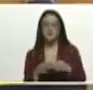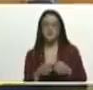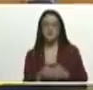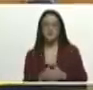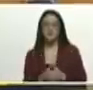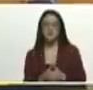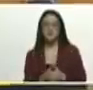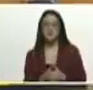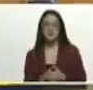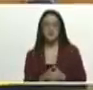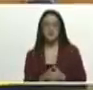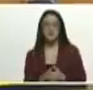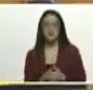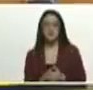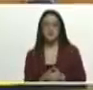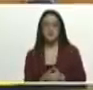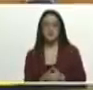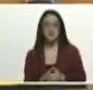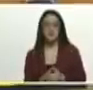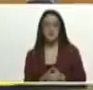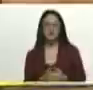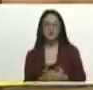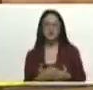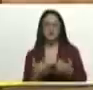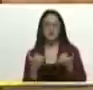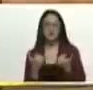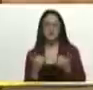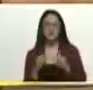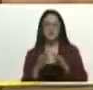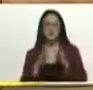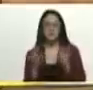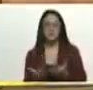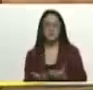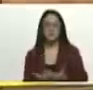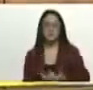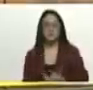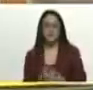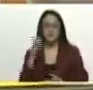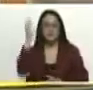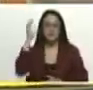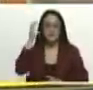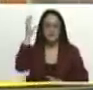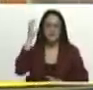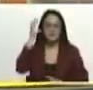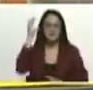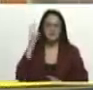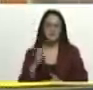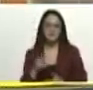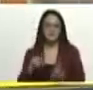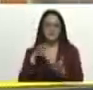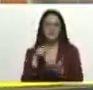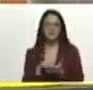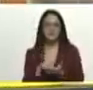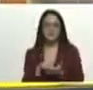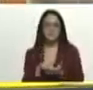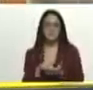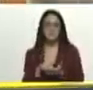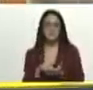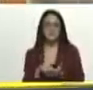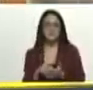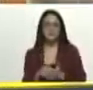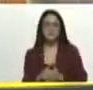Venezuela generó una conciencia nueva, una conciencia nacional de amor a